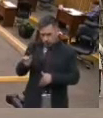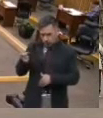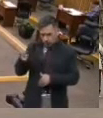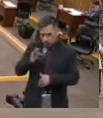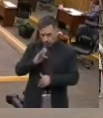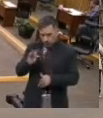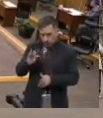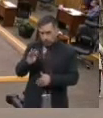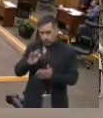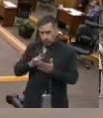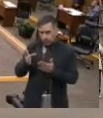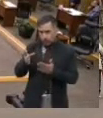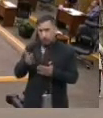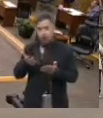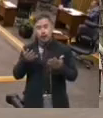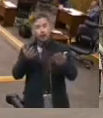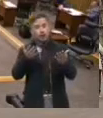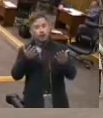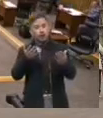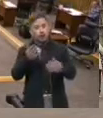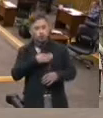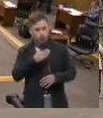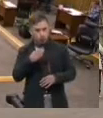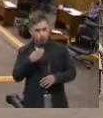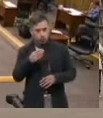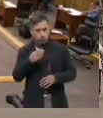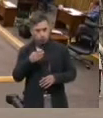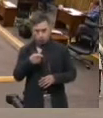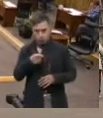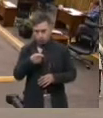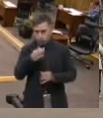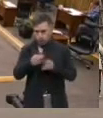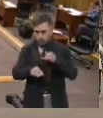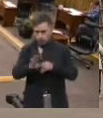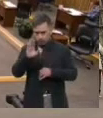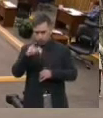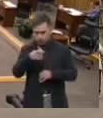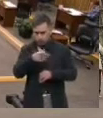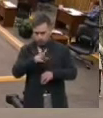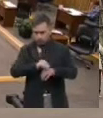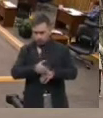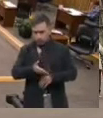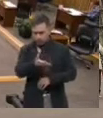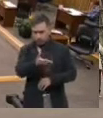bueno. Sí, claro, por supuesto. Siendo la última intervención, adelante.